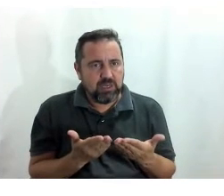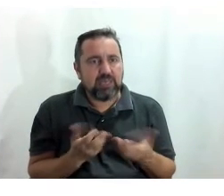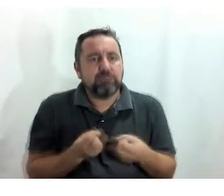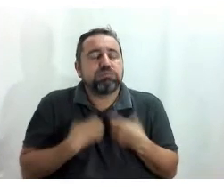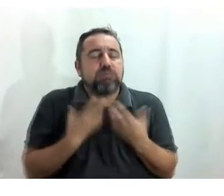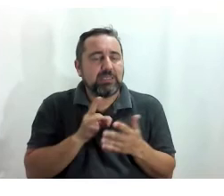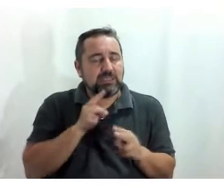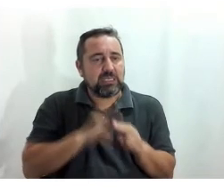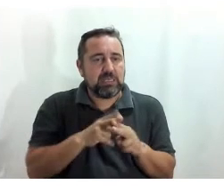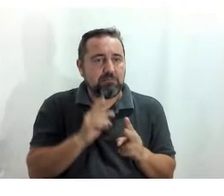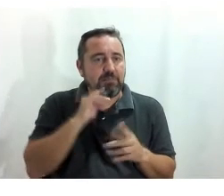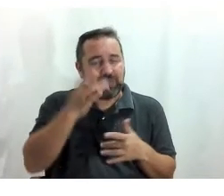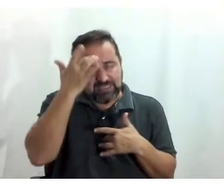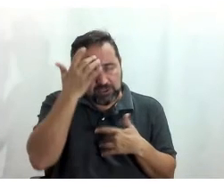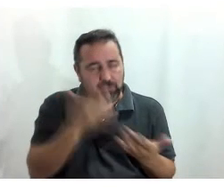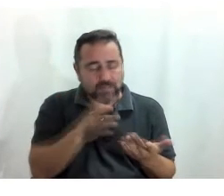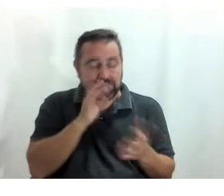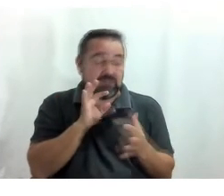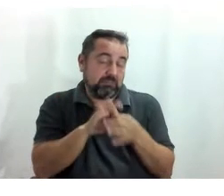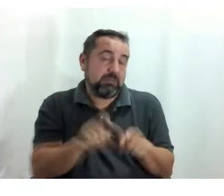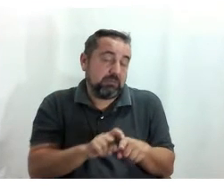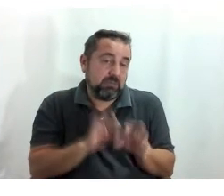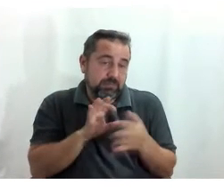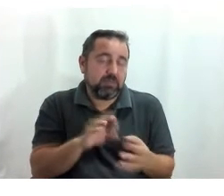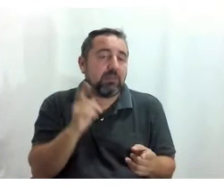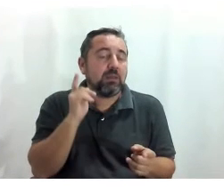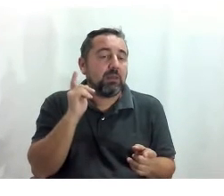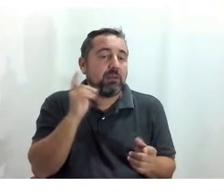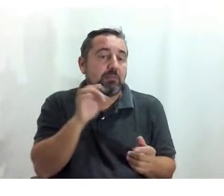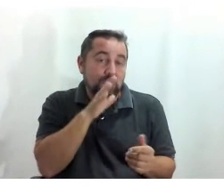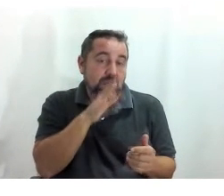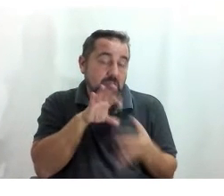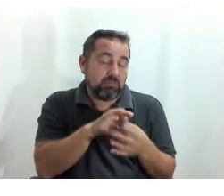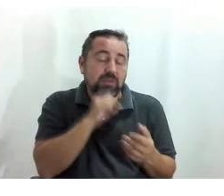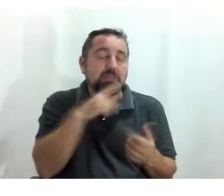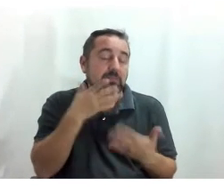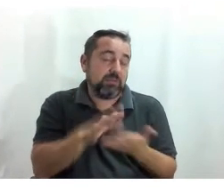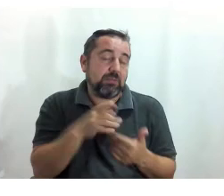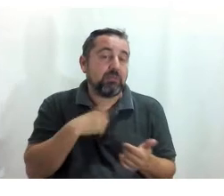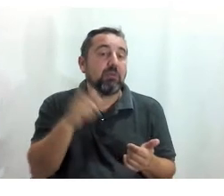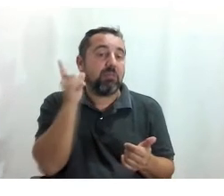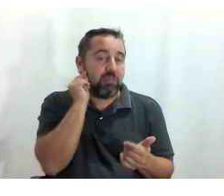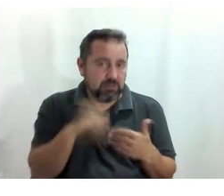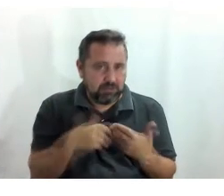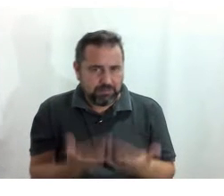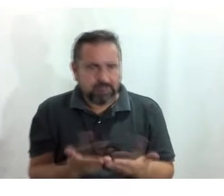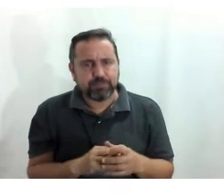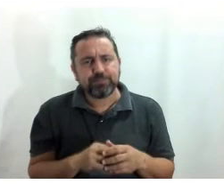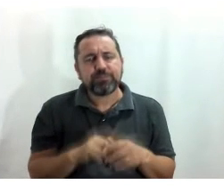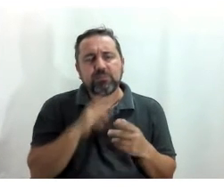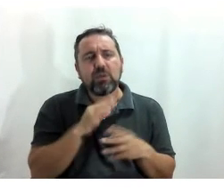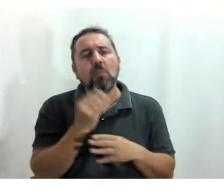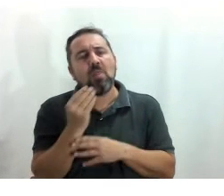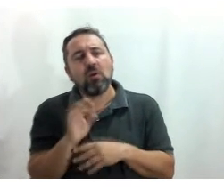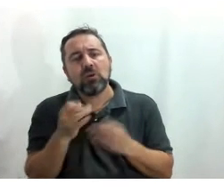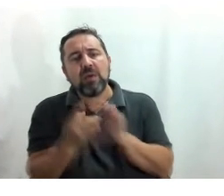de síntomas típicos del envejecimiento, entre ellos la pérdida auditiva. También tenemos modelos que lo que tienen